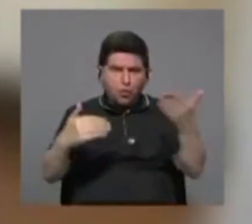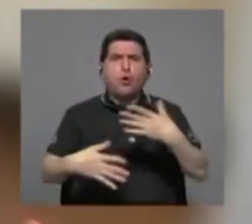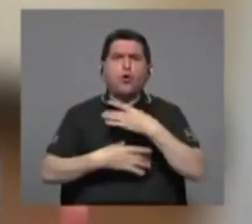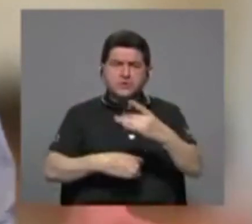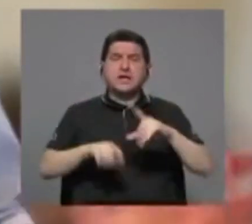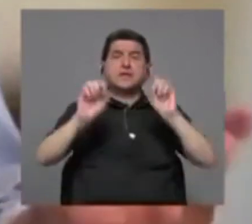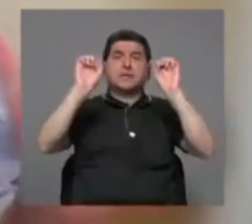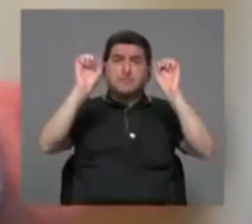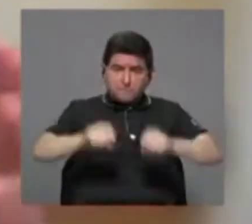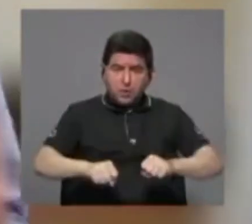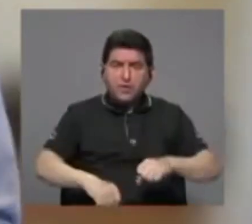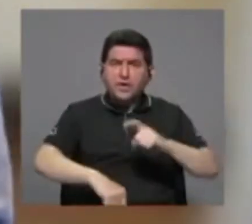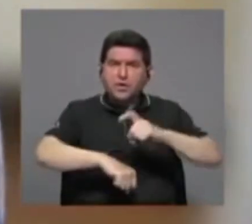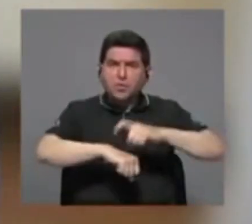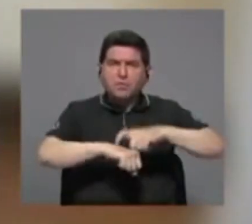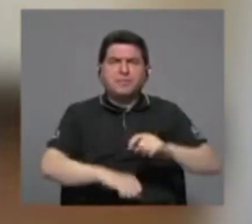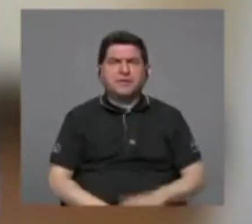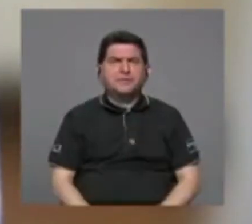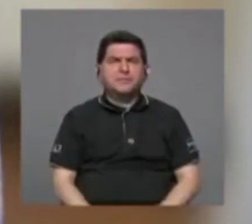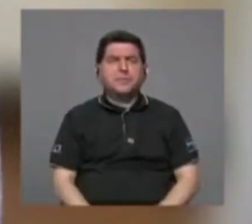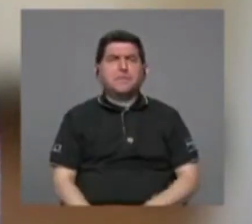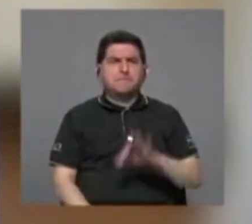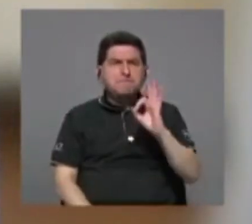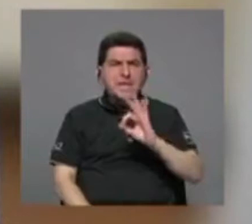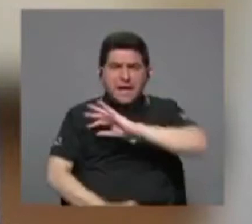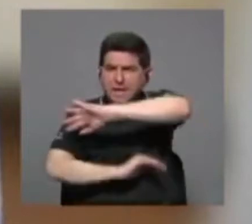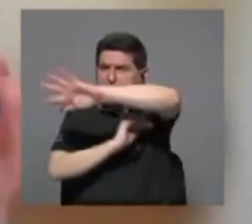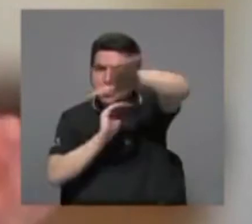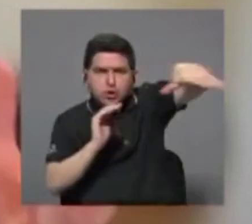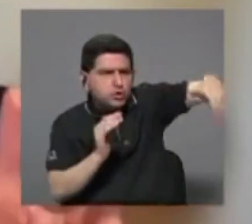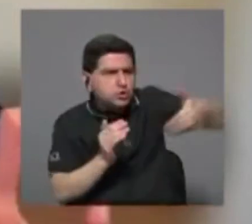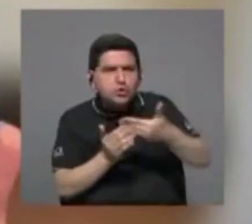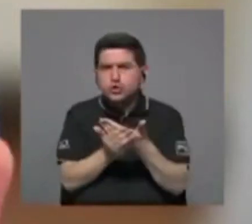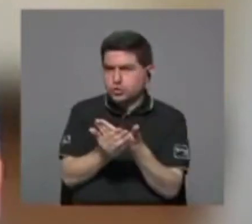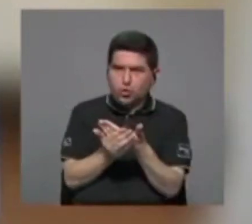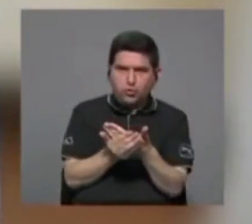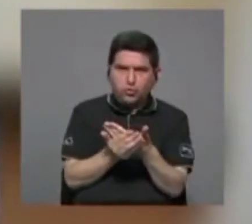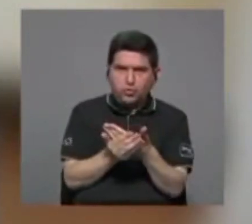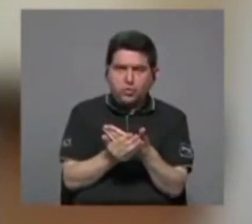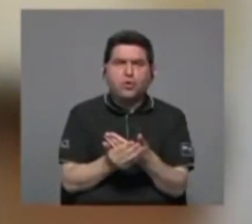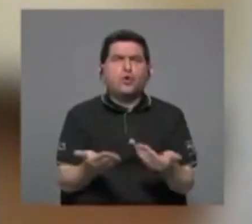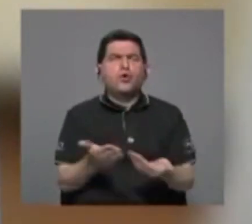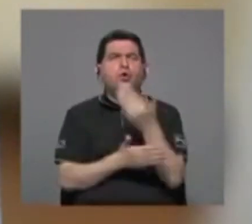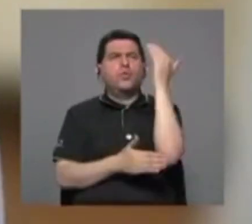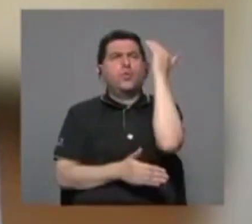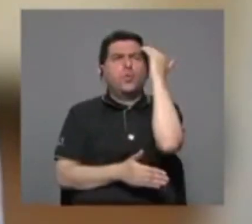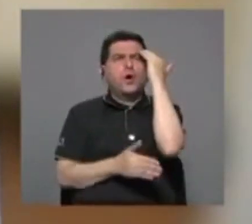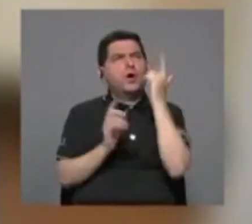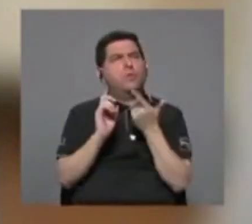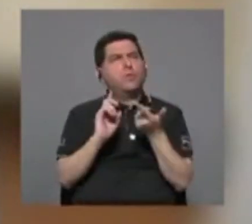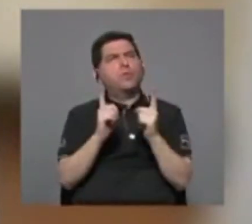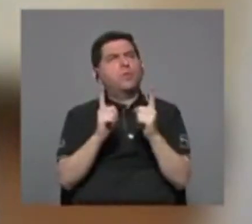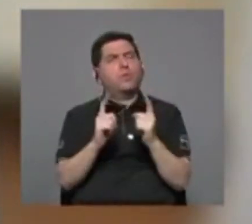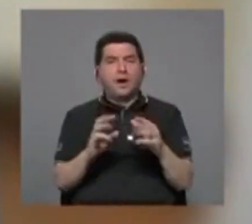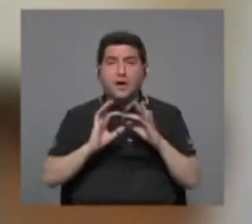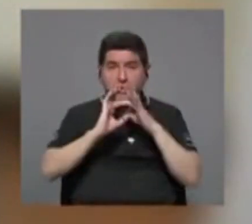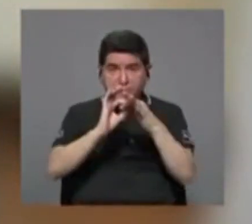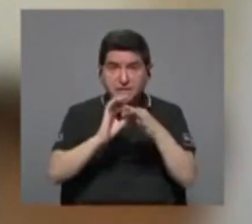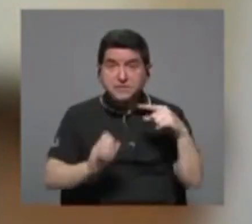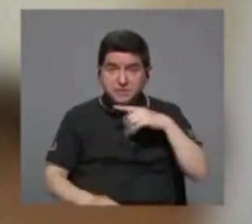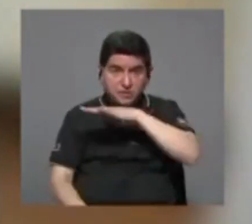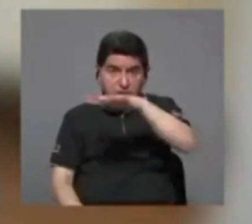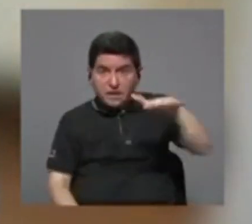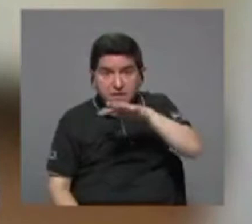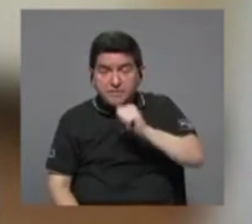llega un momento de pues preguntarse, bueno, y todo esto, ¿qué nuevo conocimiento nos genera sobre la realidad?